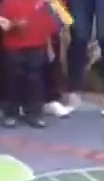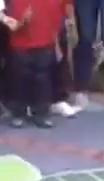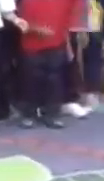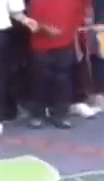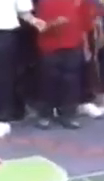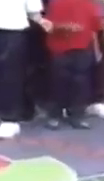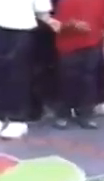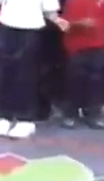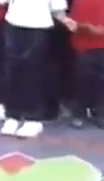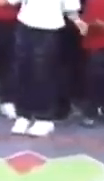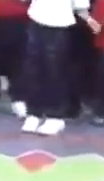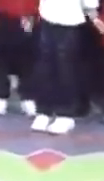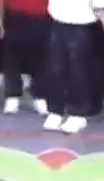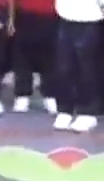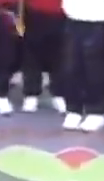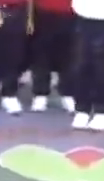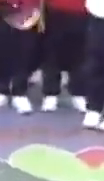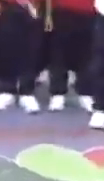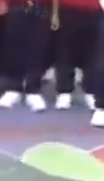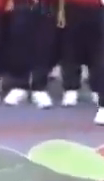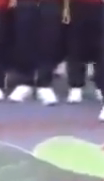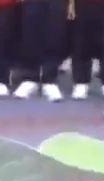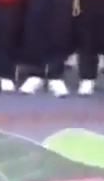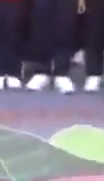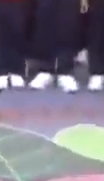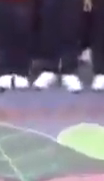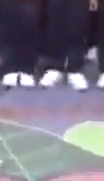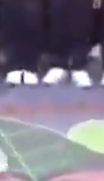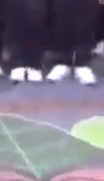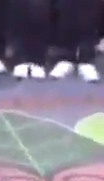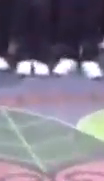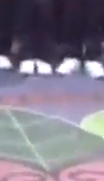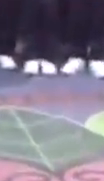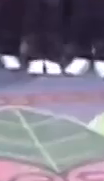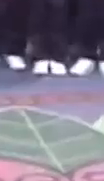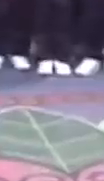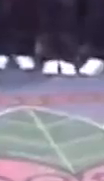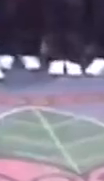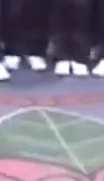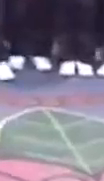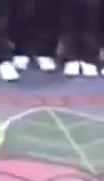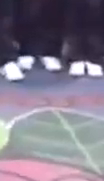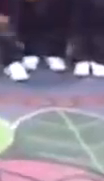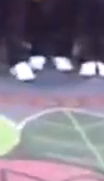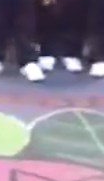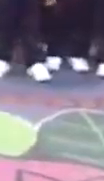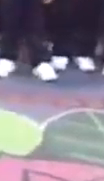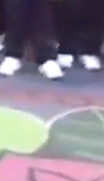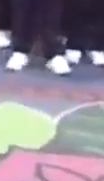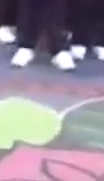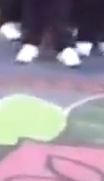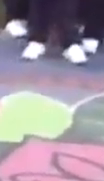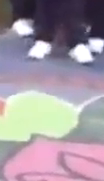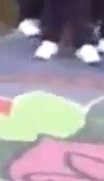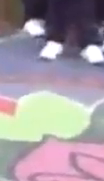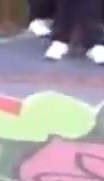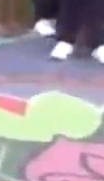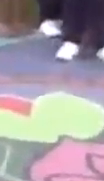viviendas dignas, sino complementar los espacios. En este caso, como podemos apreciar, los niños de la patria esperando